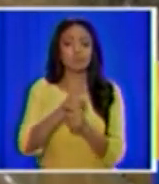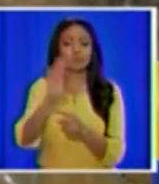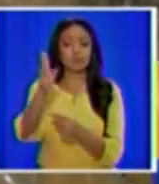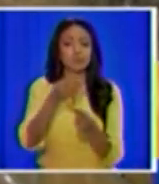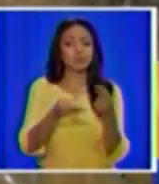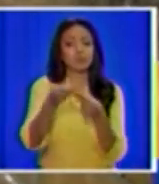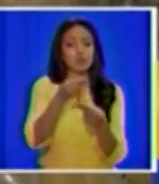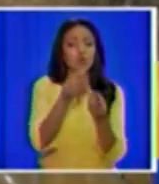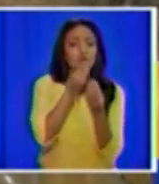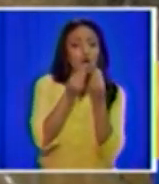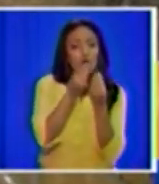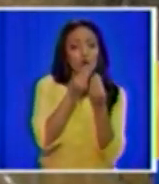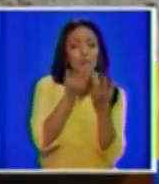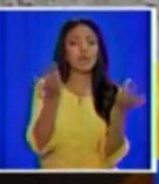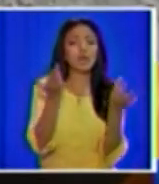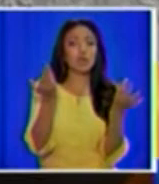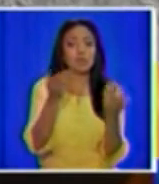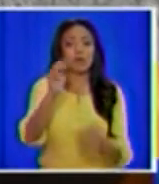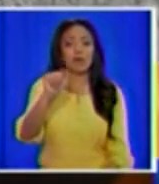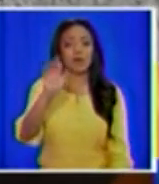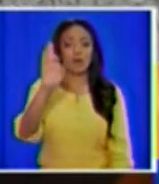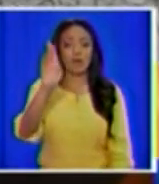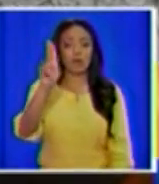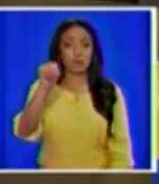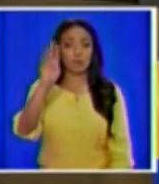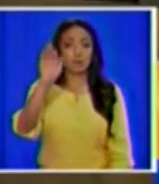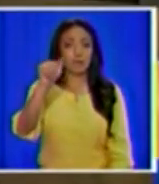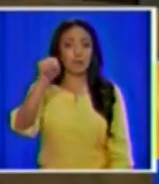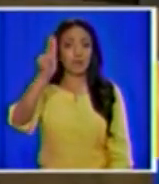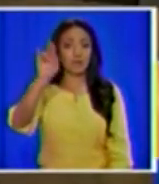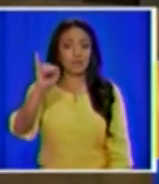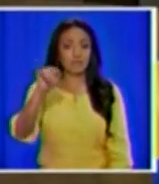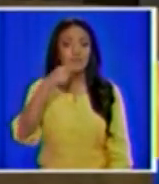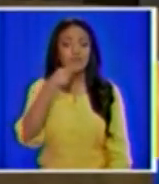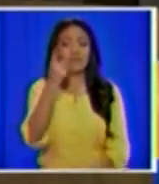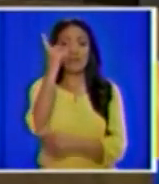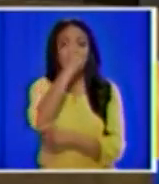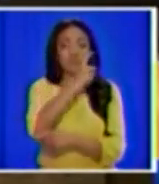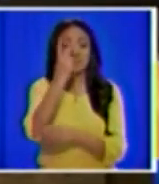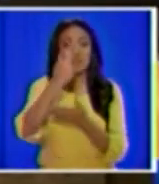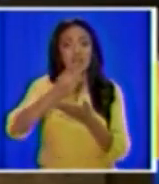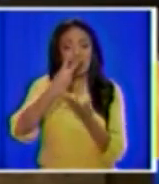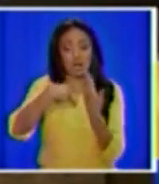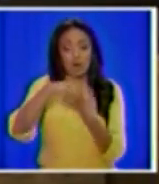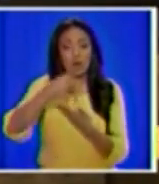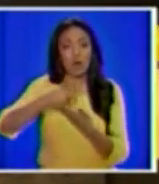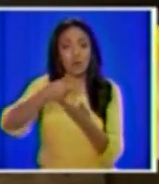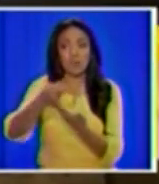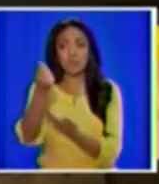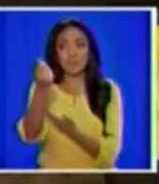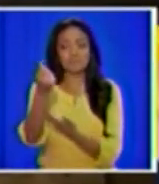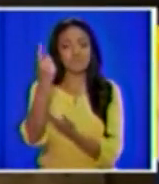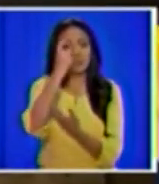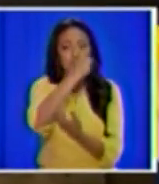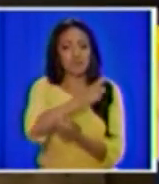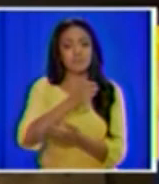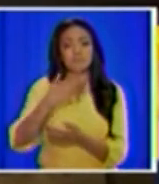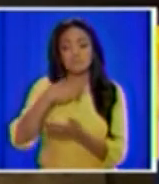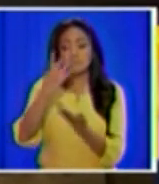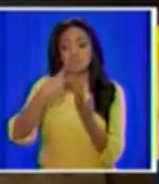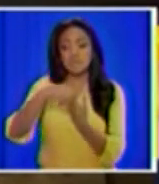negocio de comida típica en Atuntaqui. Le es difícil conseguir recursos para ayudar a su hijo. Está pasando por una